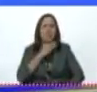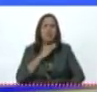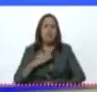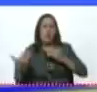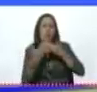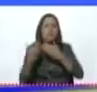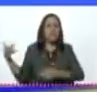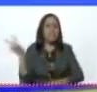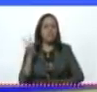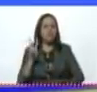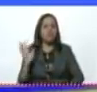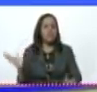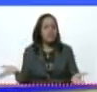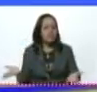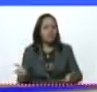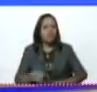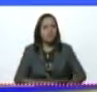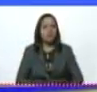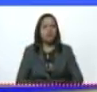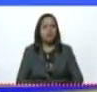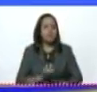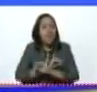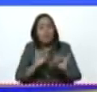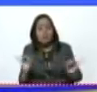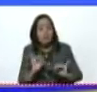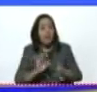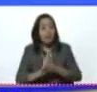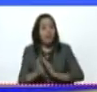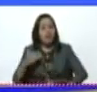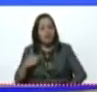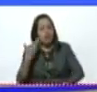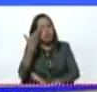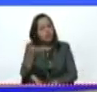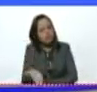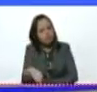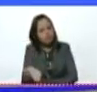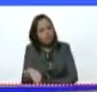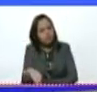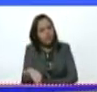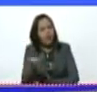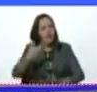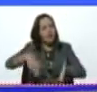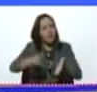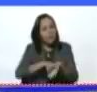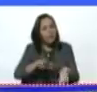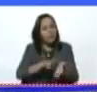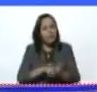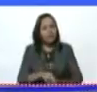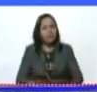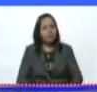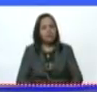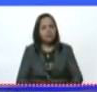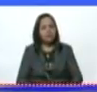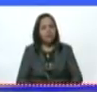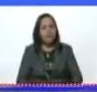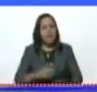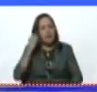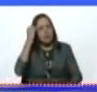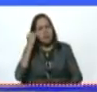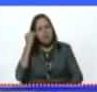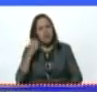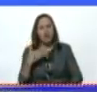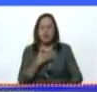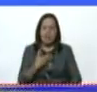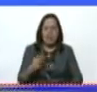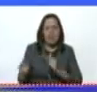Venezuela. Ya basta. Yo le tendí la mano a Trump varias veces. Y él cree que porque uno quiere